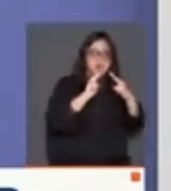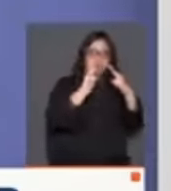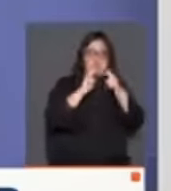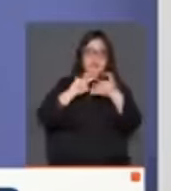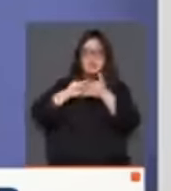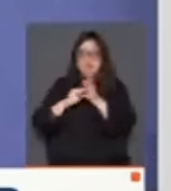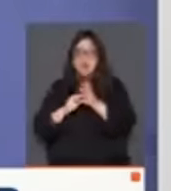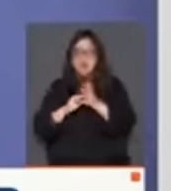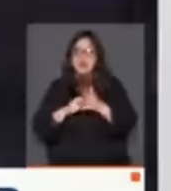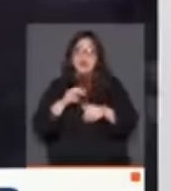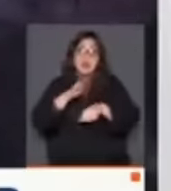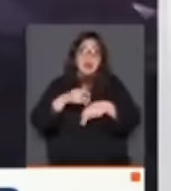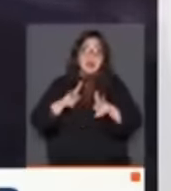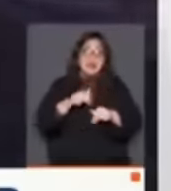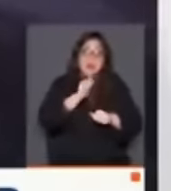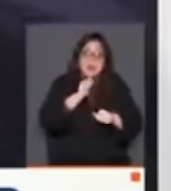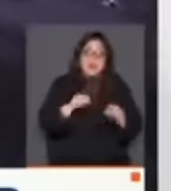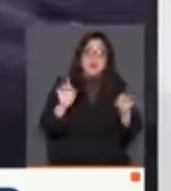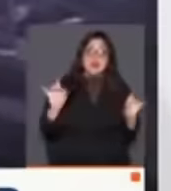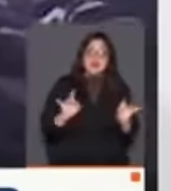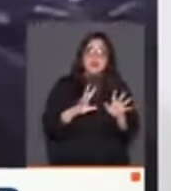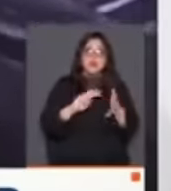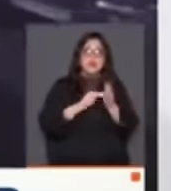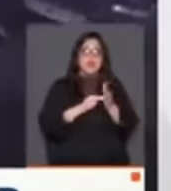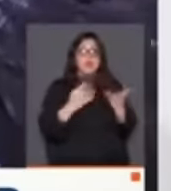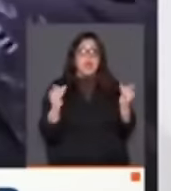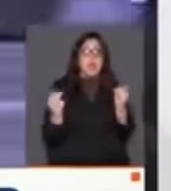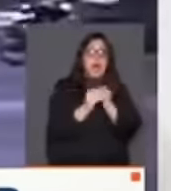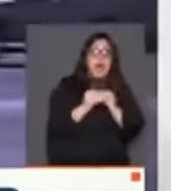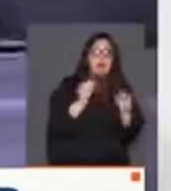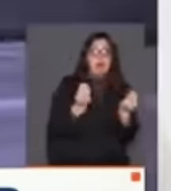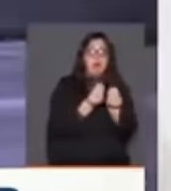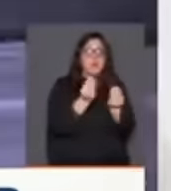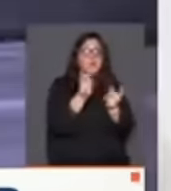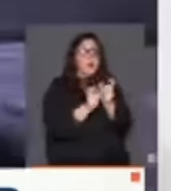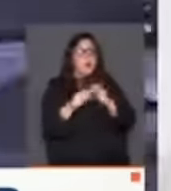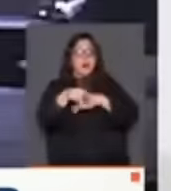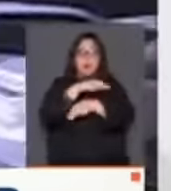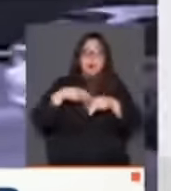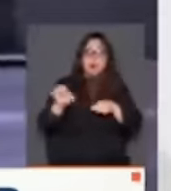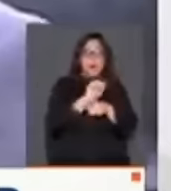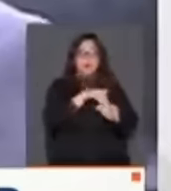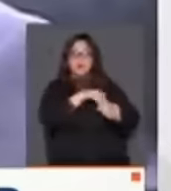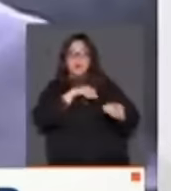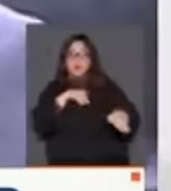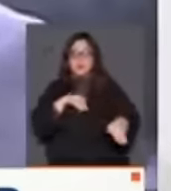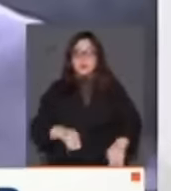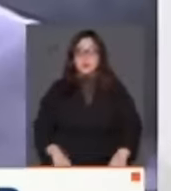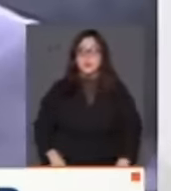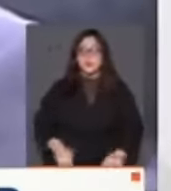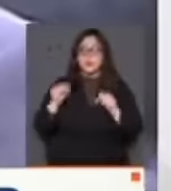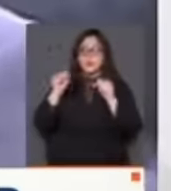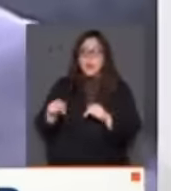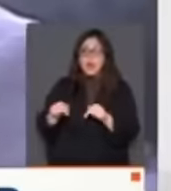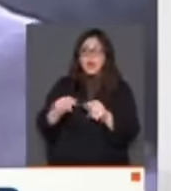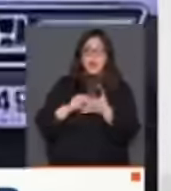faltas de permisos, críticas por un posible impacto vial. Tanto auto, tanta gente que transitaría por ese sector. Colapso está